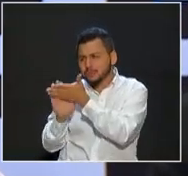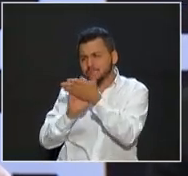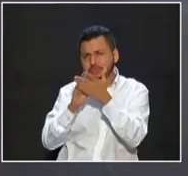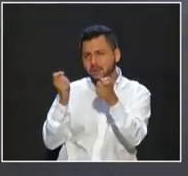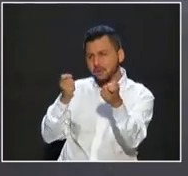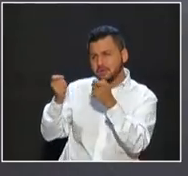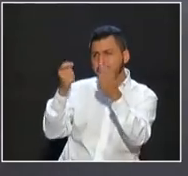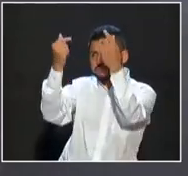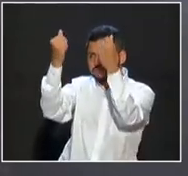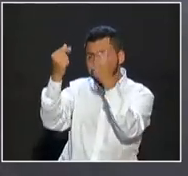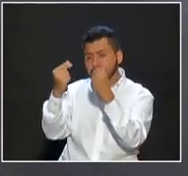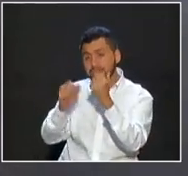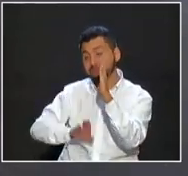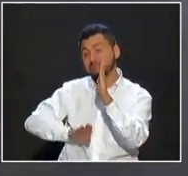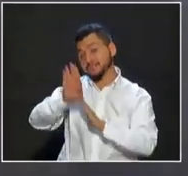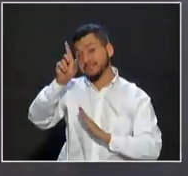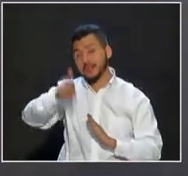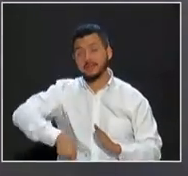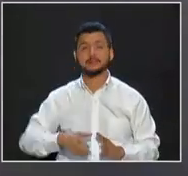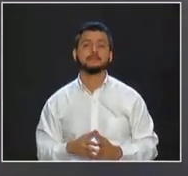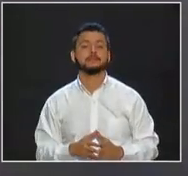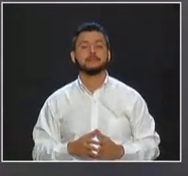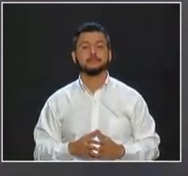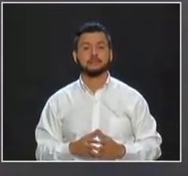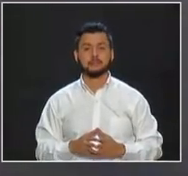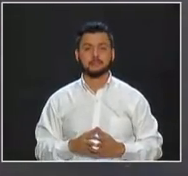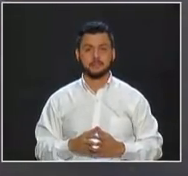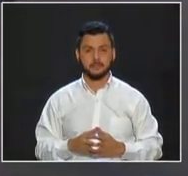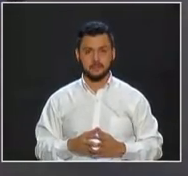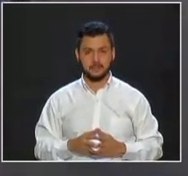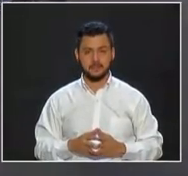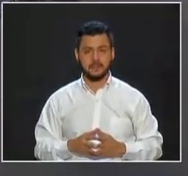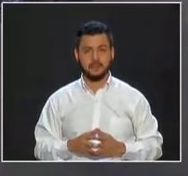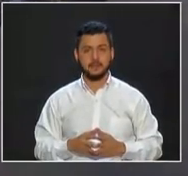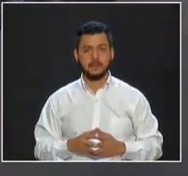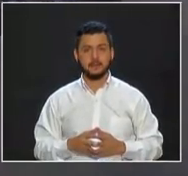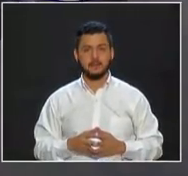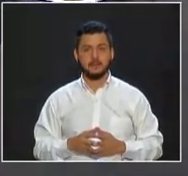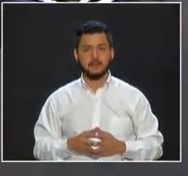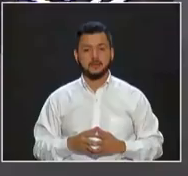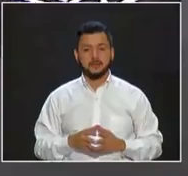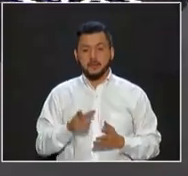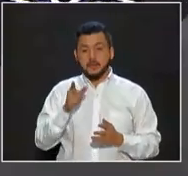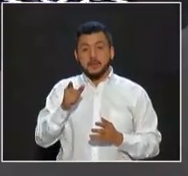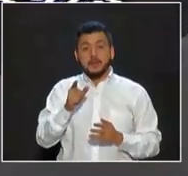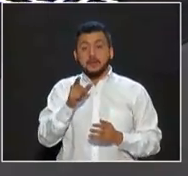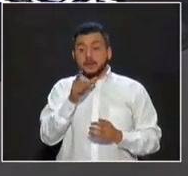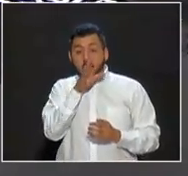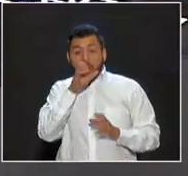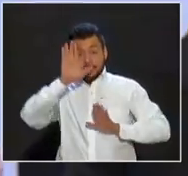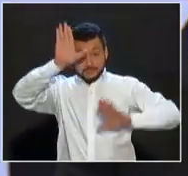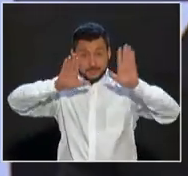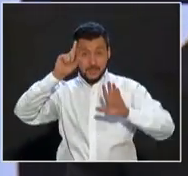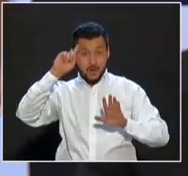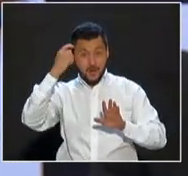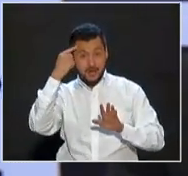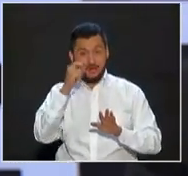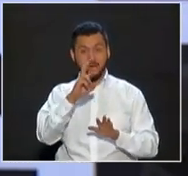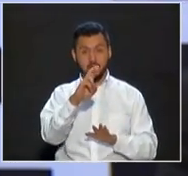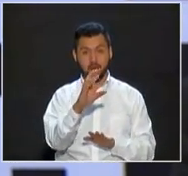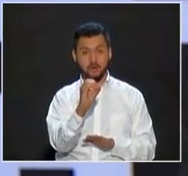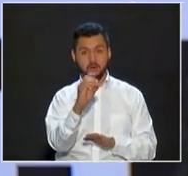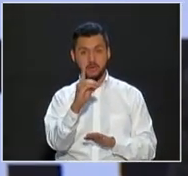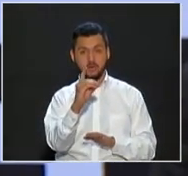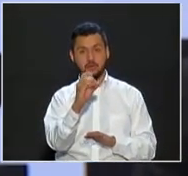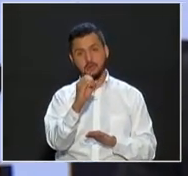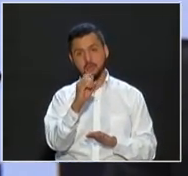respecto candidato rodolfo correa no yo no estoy de acuerdo con andrés porque eso es dilatar más esto no es llamando más